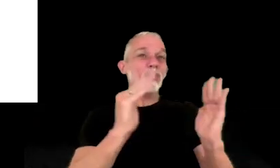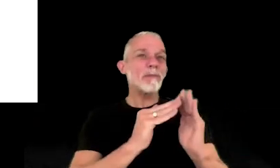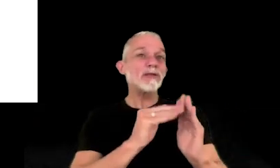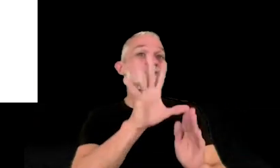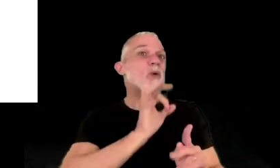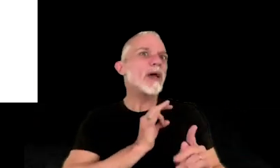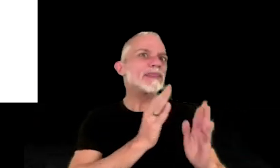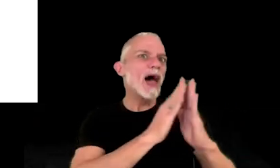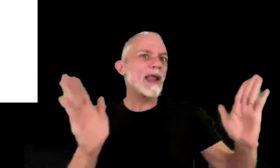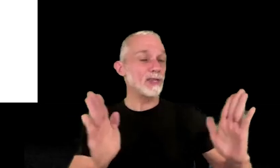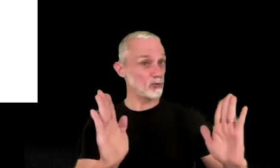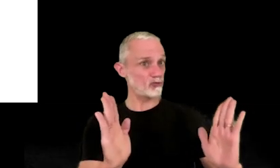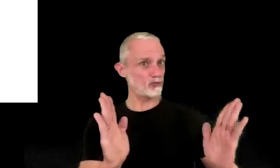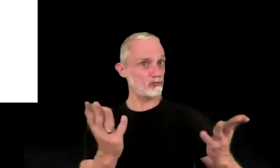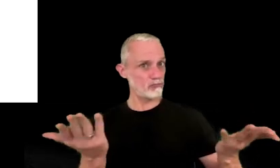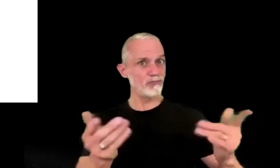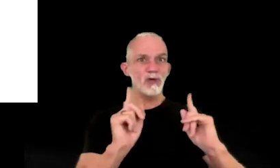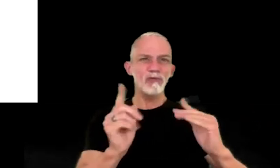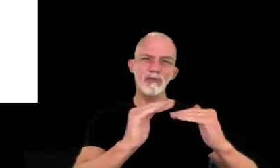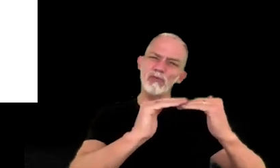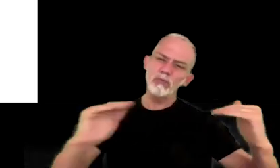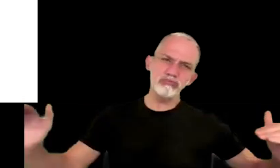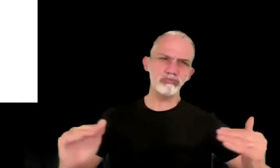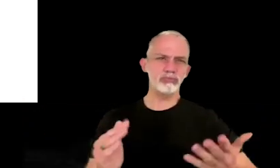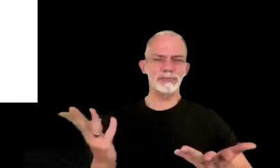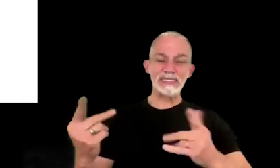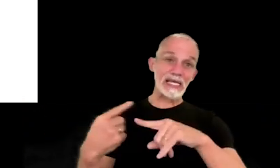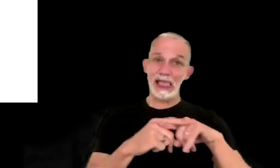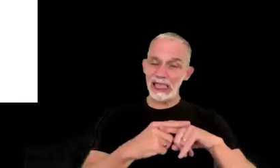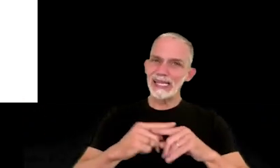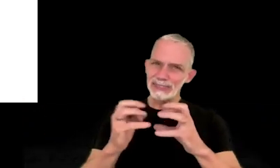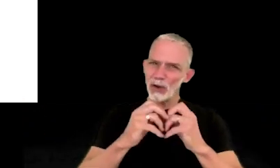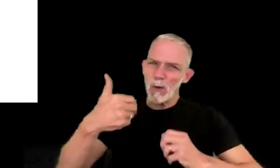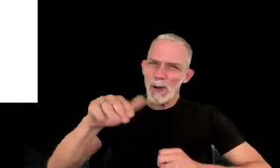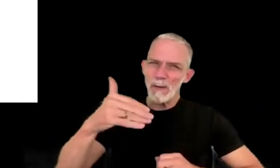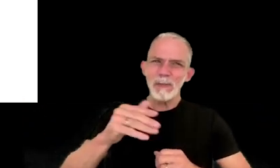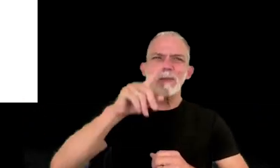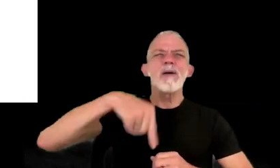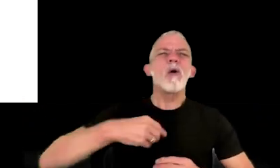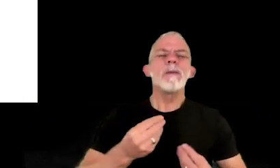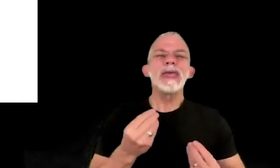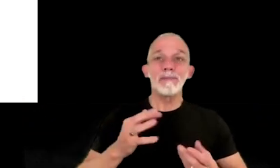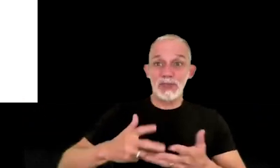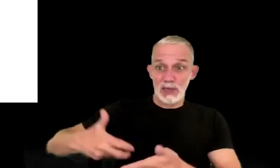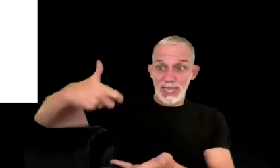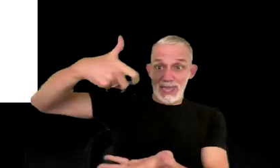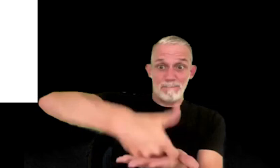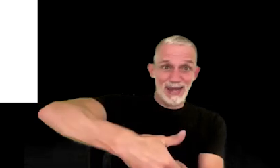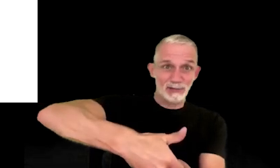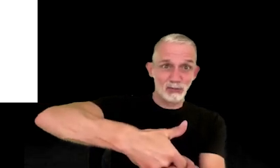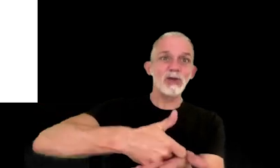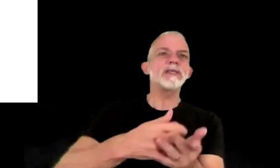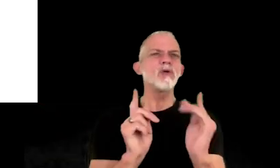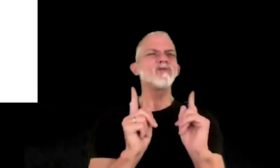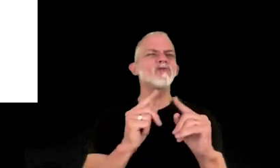tener mucho auge, mucha discusión por el tema del RIGI. Las grandes inversiones tienen estabilidad fiscal. Estabilidad fiscal no quiere decir